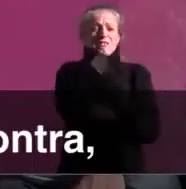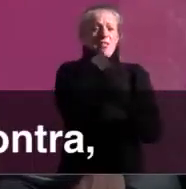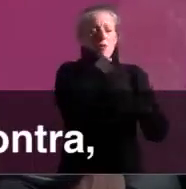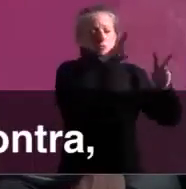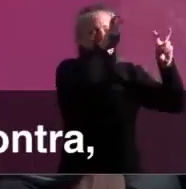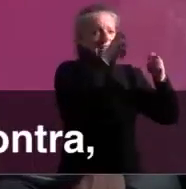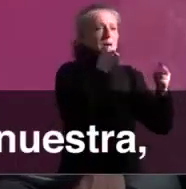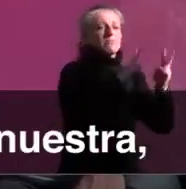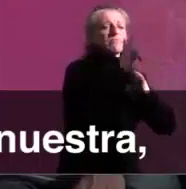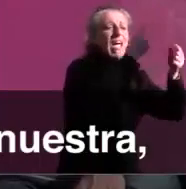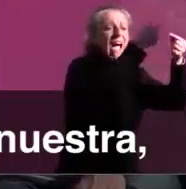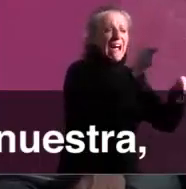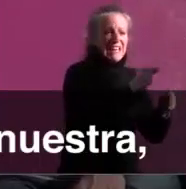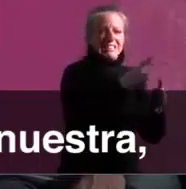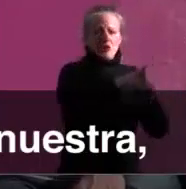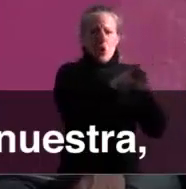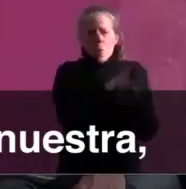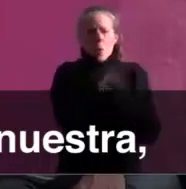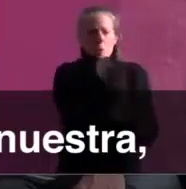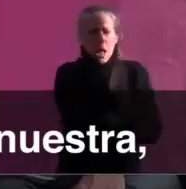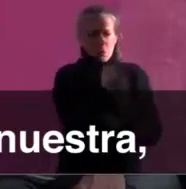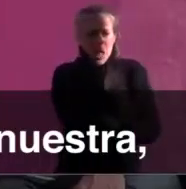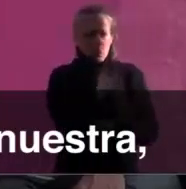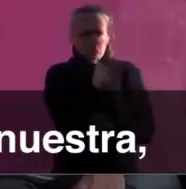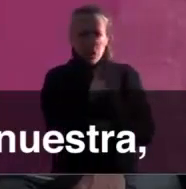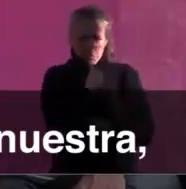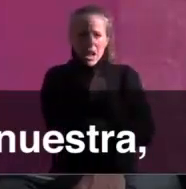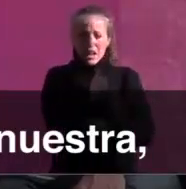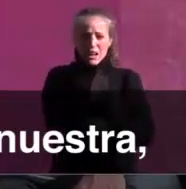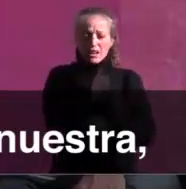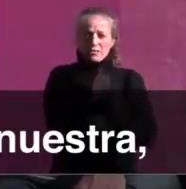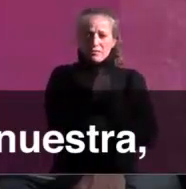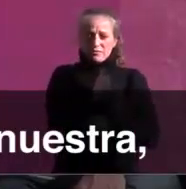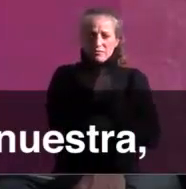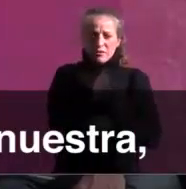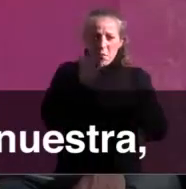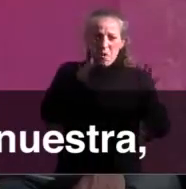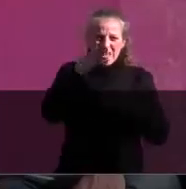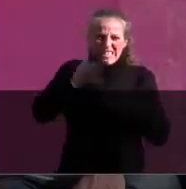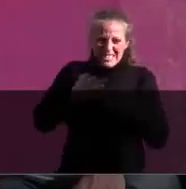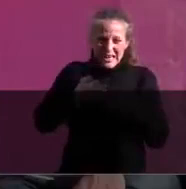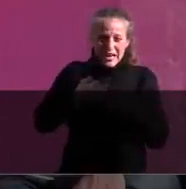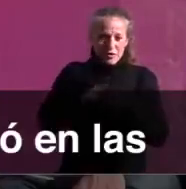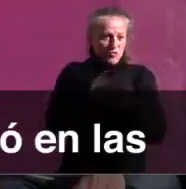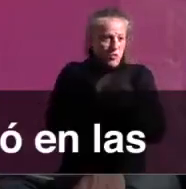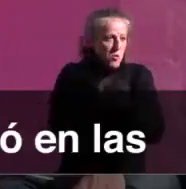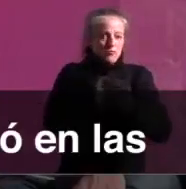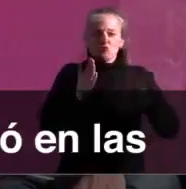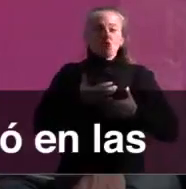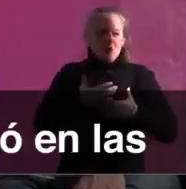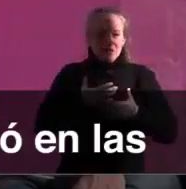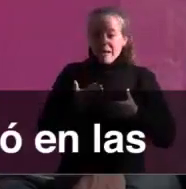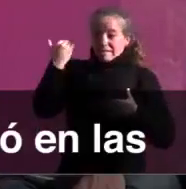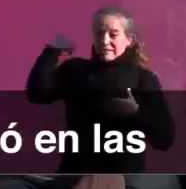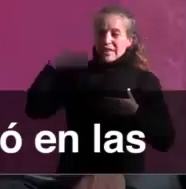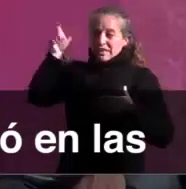se lo digan a Pablo. Les enquestes sempre han estat en contra nostra, però sempre hemos dado sorpreses. La dio Pablo, la